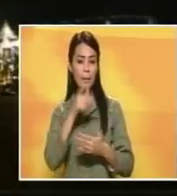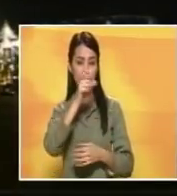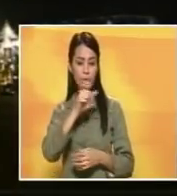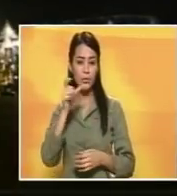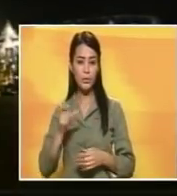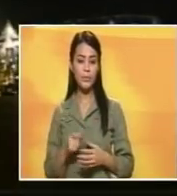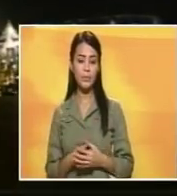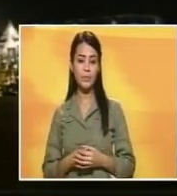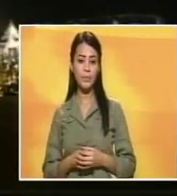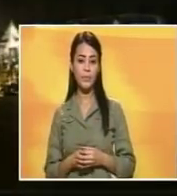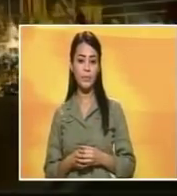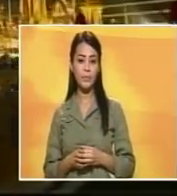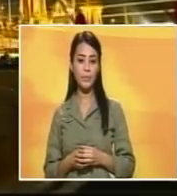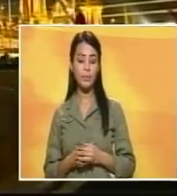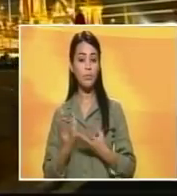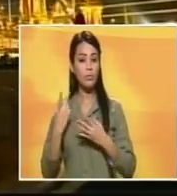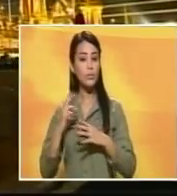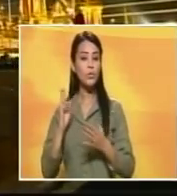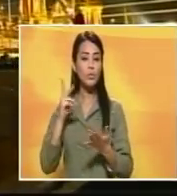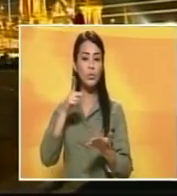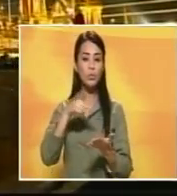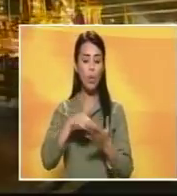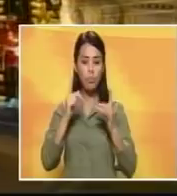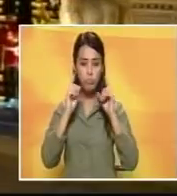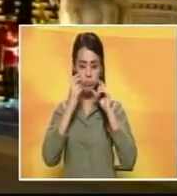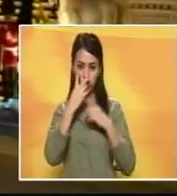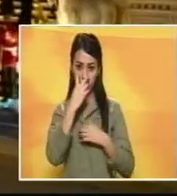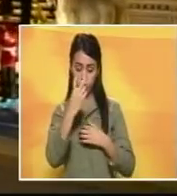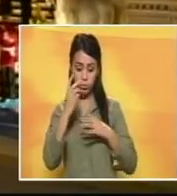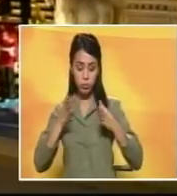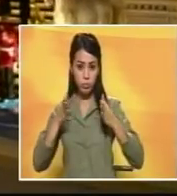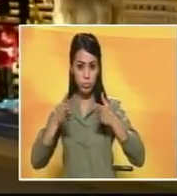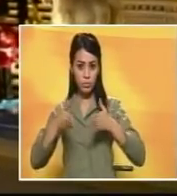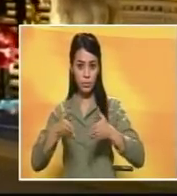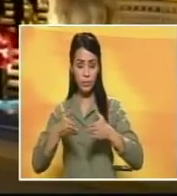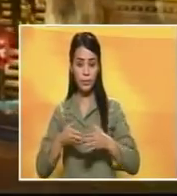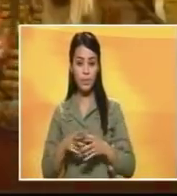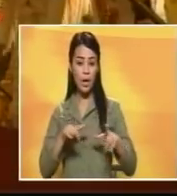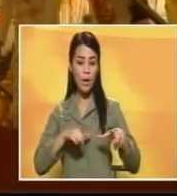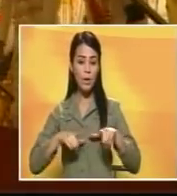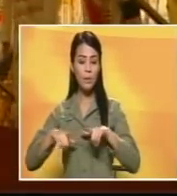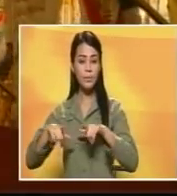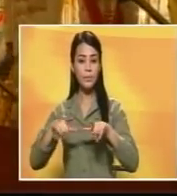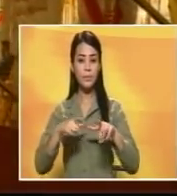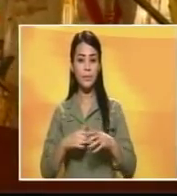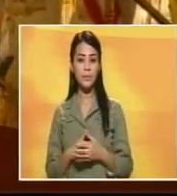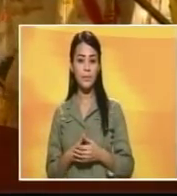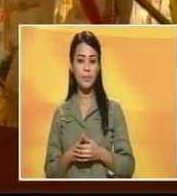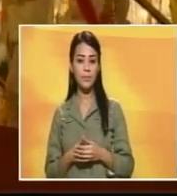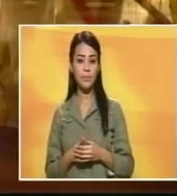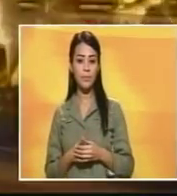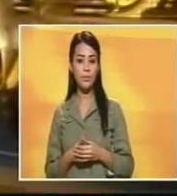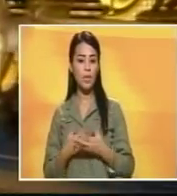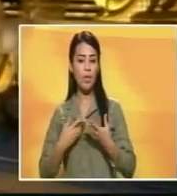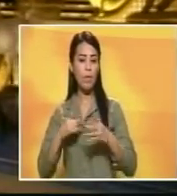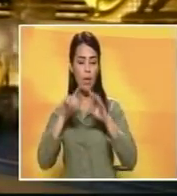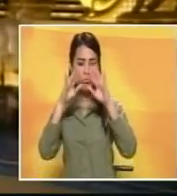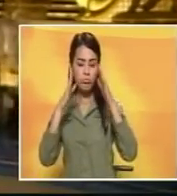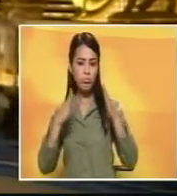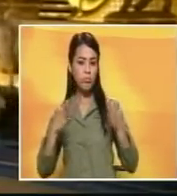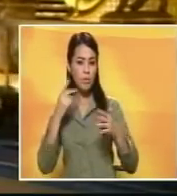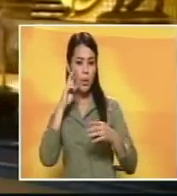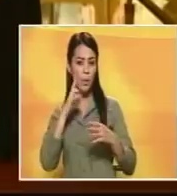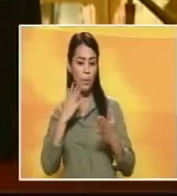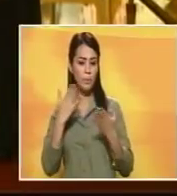Una multitudinaria procesión trasladó las urnas con sus restos hasta la cercana Sanan Luang, donde el monumento funerario estaba